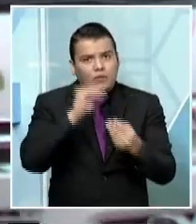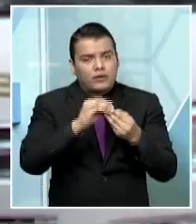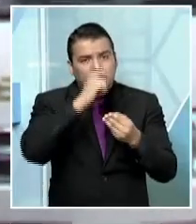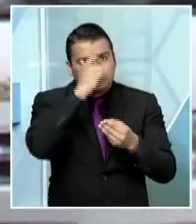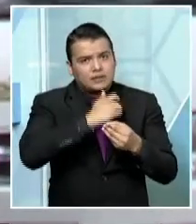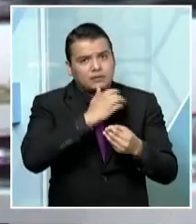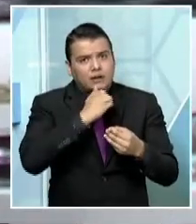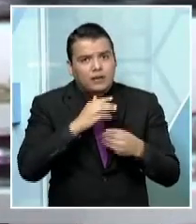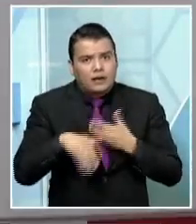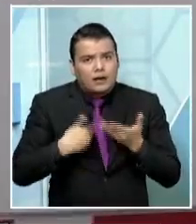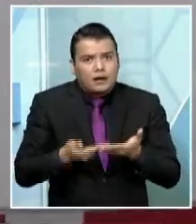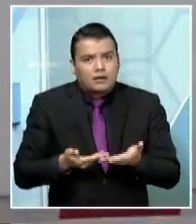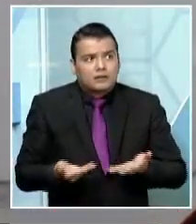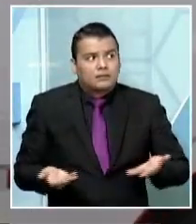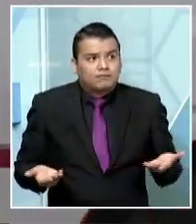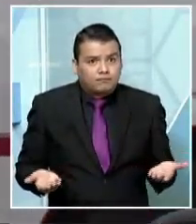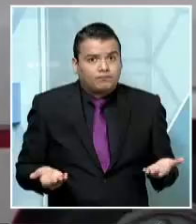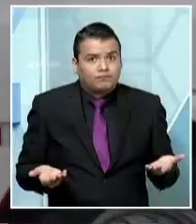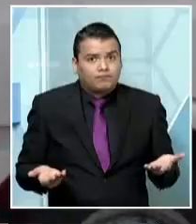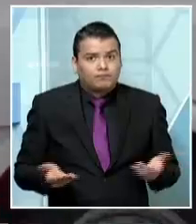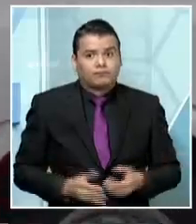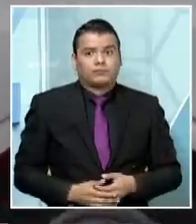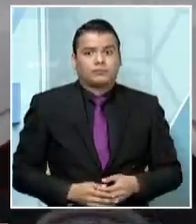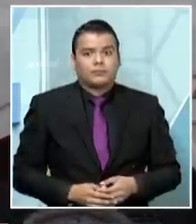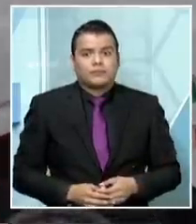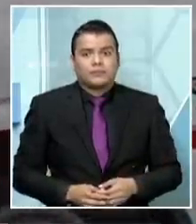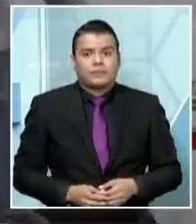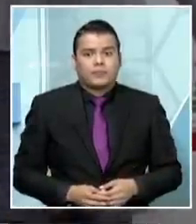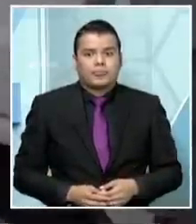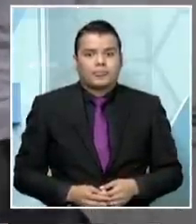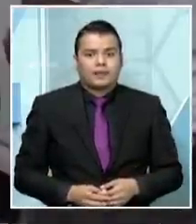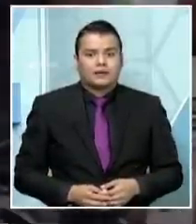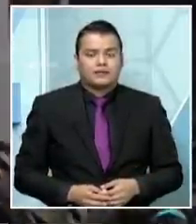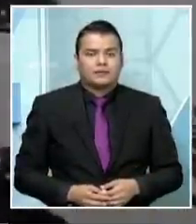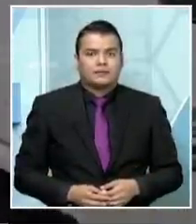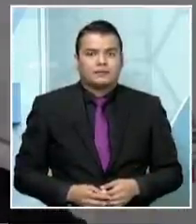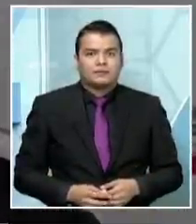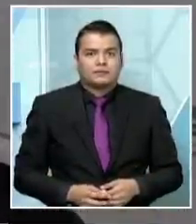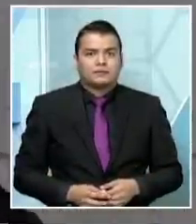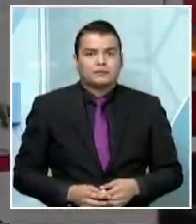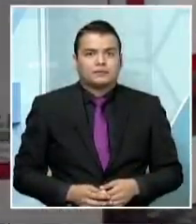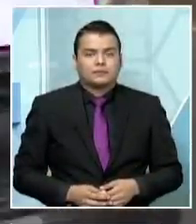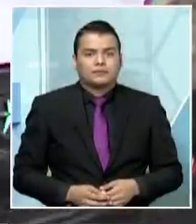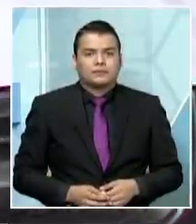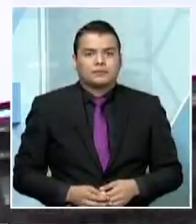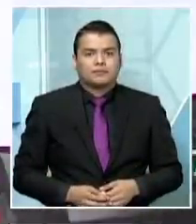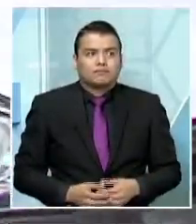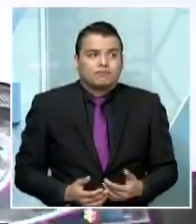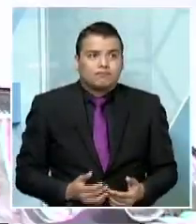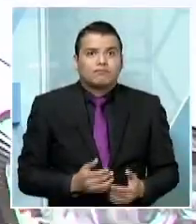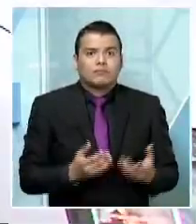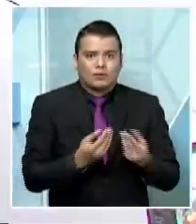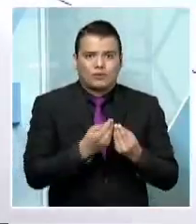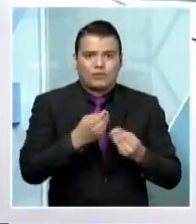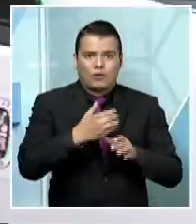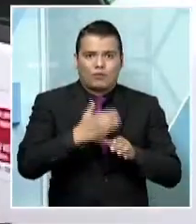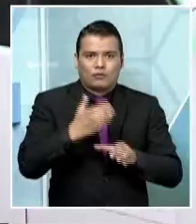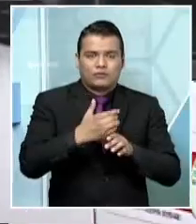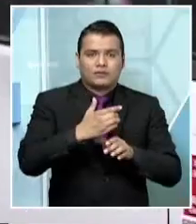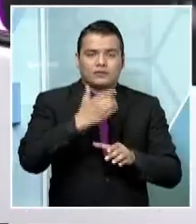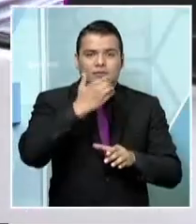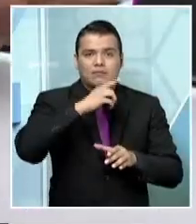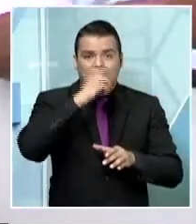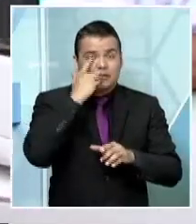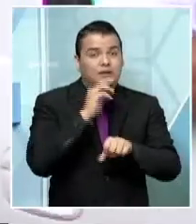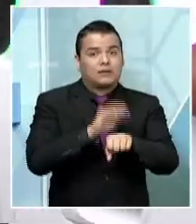en esta mesa. Señalan los dueños de estos vehículos de transporte especial que están siendo víctimas de persecución y que el desconocimiento de la ley